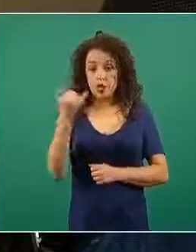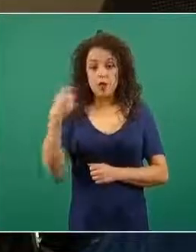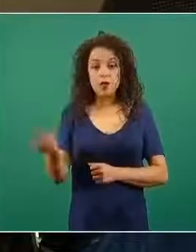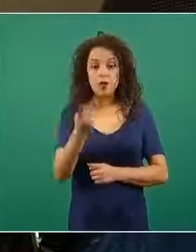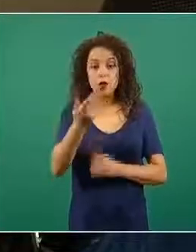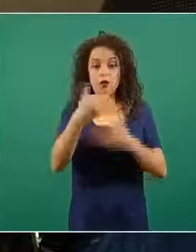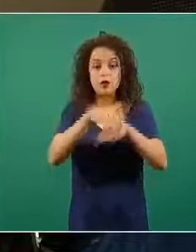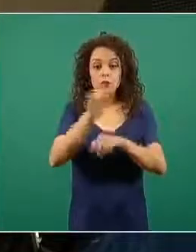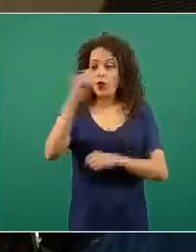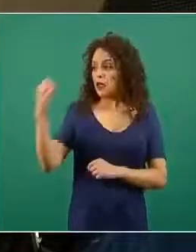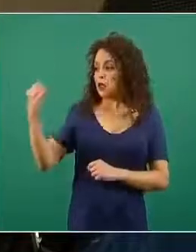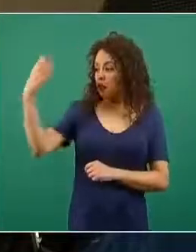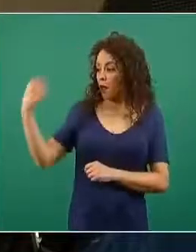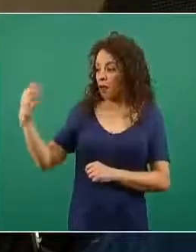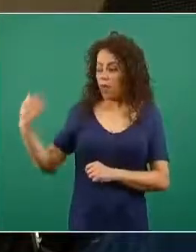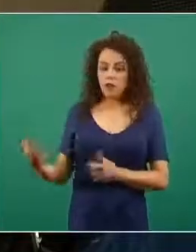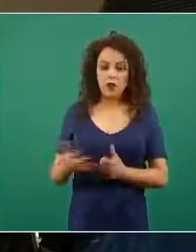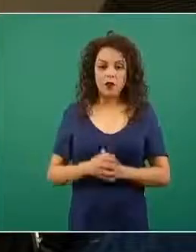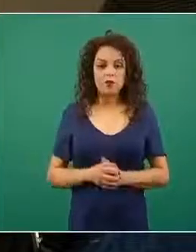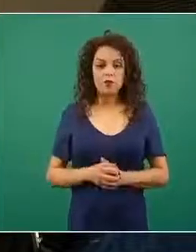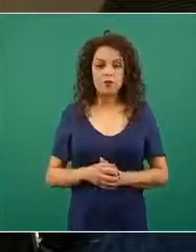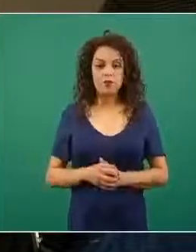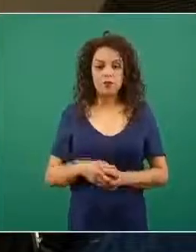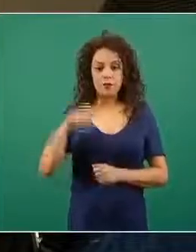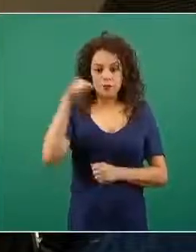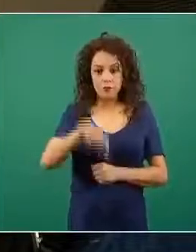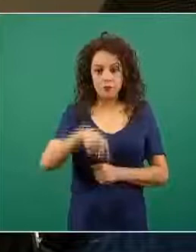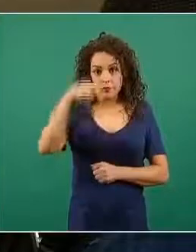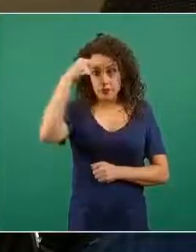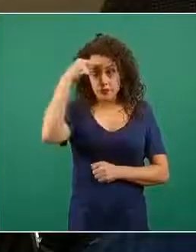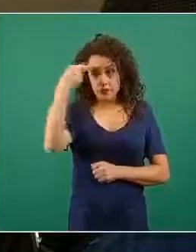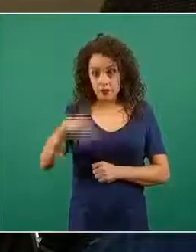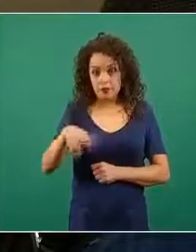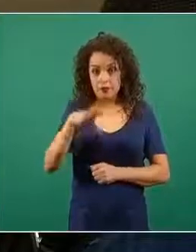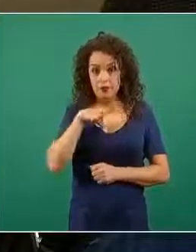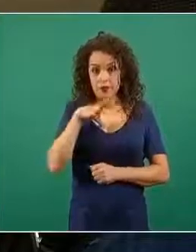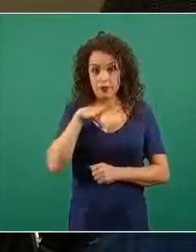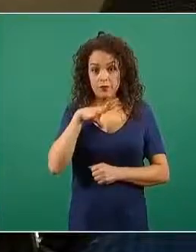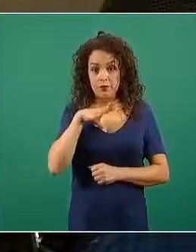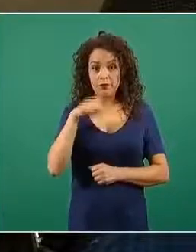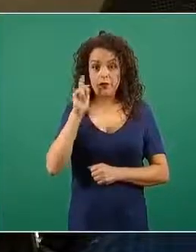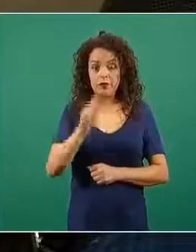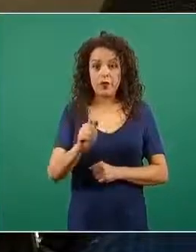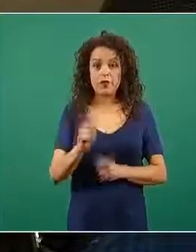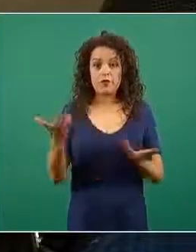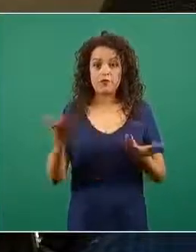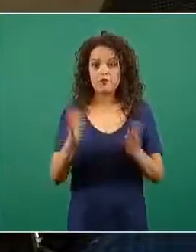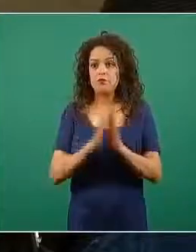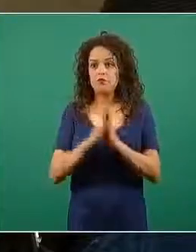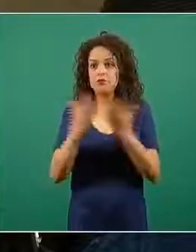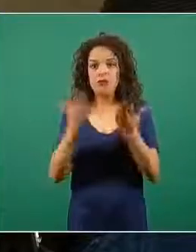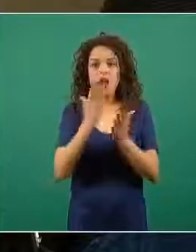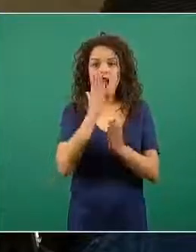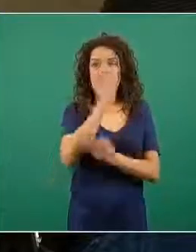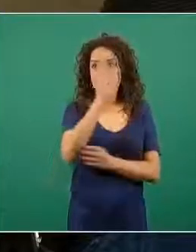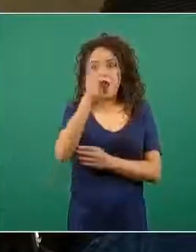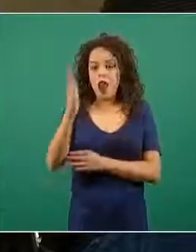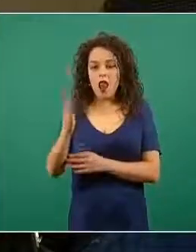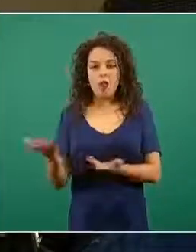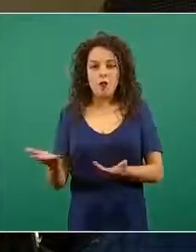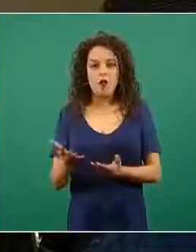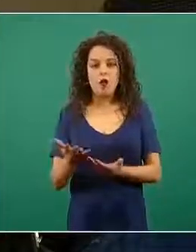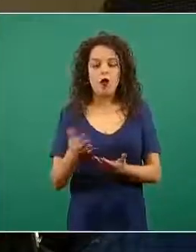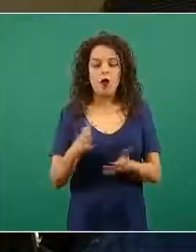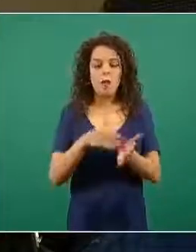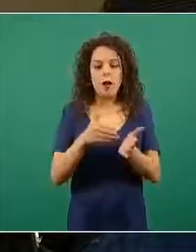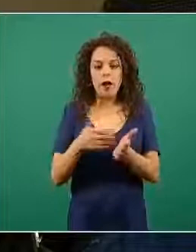¿no? En la Ciudad de México hay tráfico, hay librerías abiertas que definitivamente no son actividades esenciales, papelerías, tintorerías, un